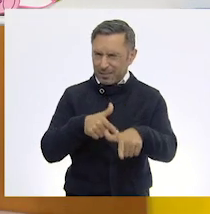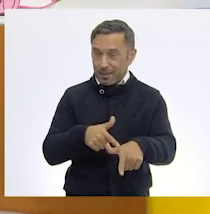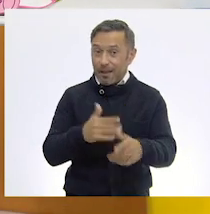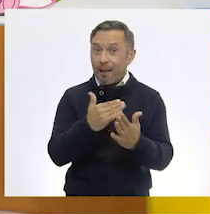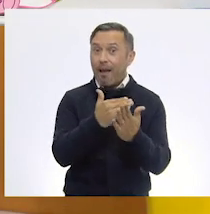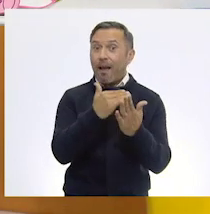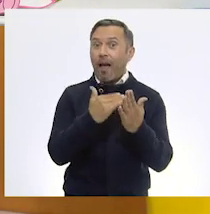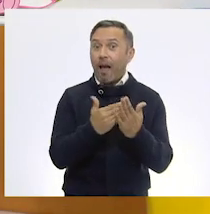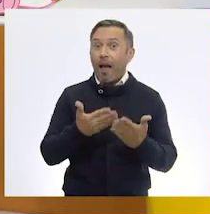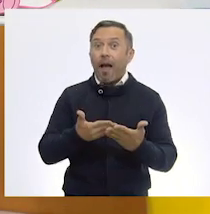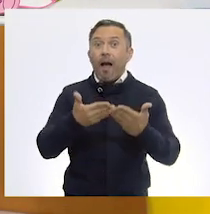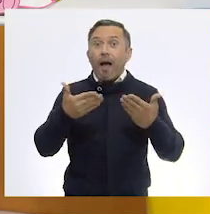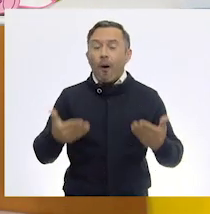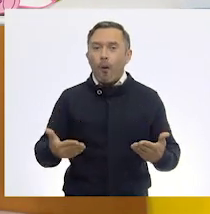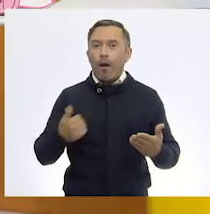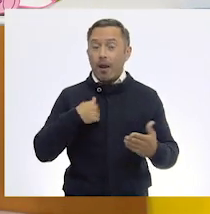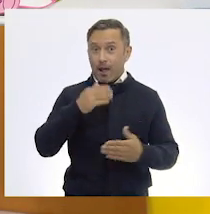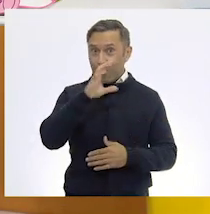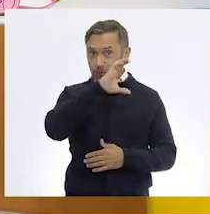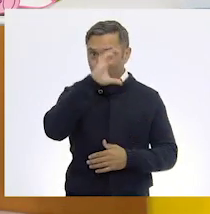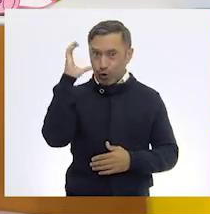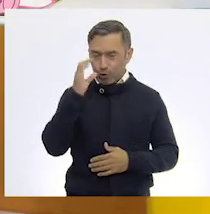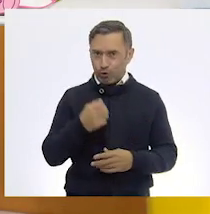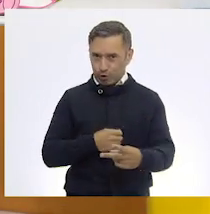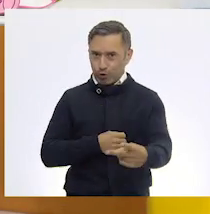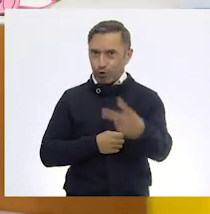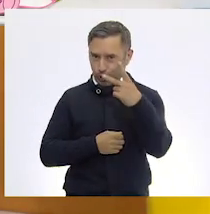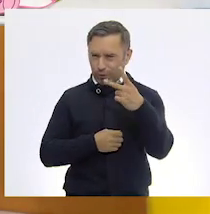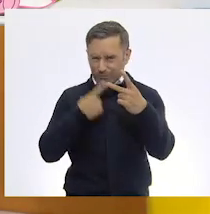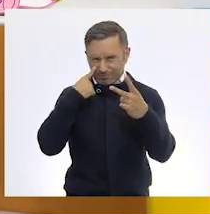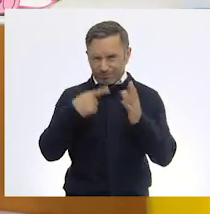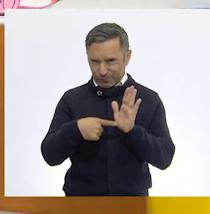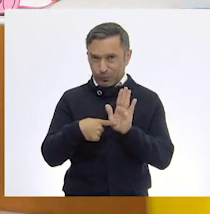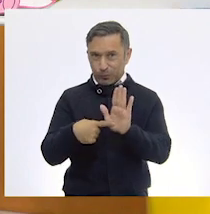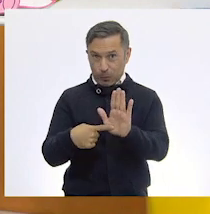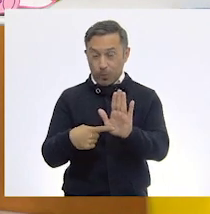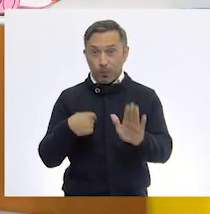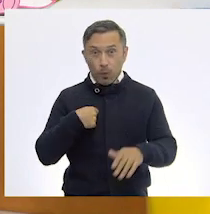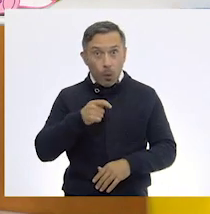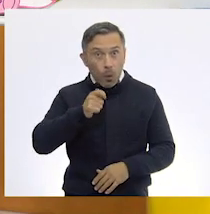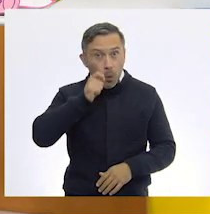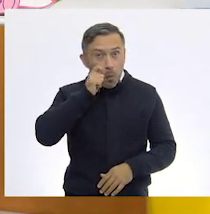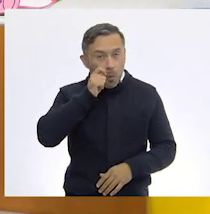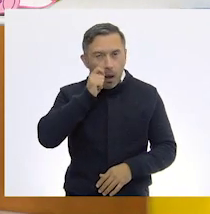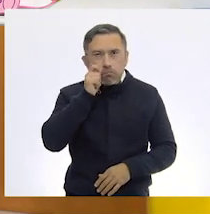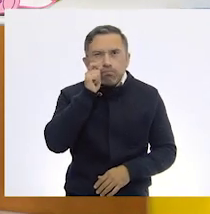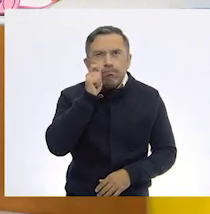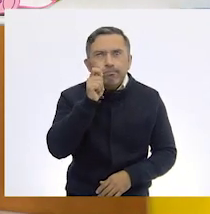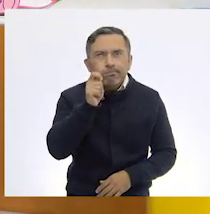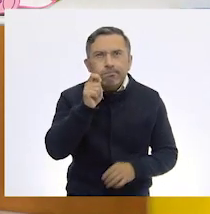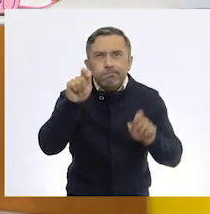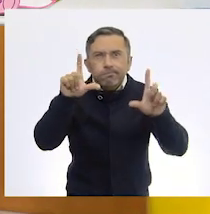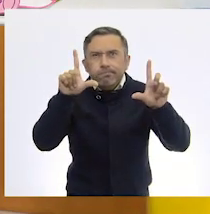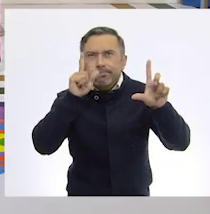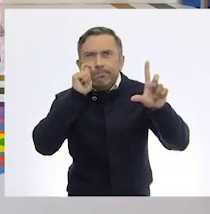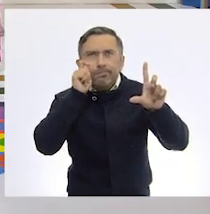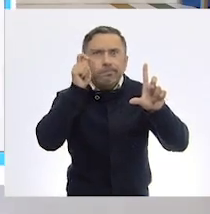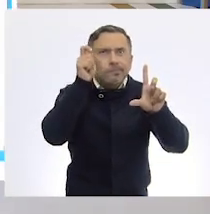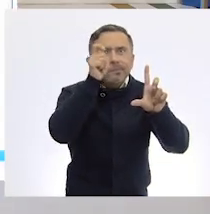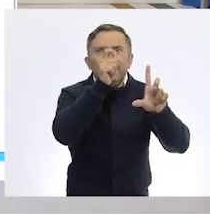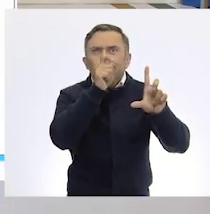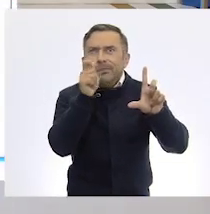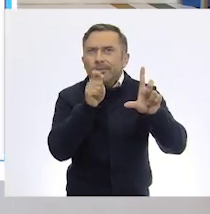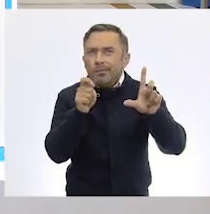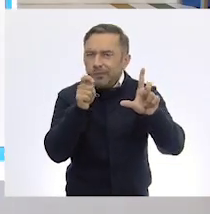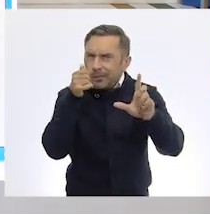les voy a presentar dos imágenes y las vamos a observar con nuestra lupa con mucho detalle.